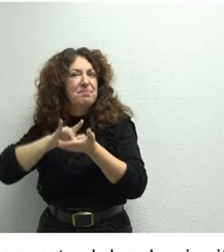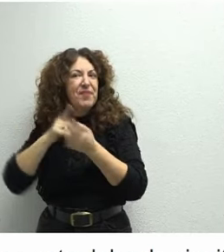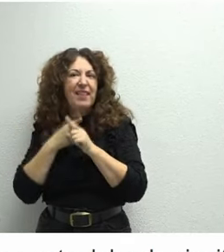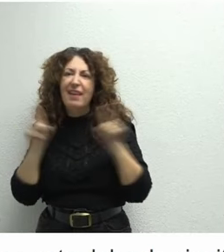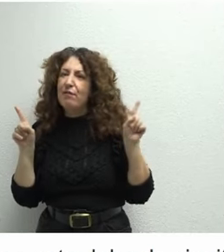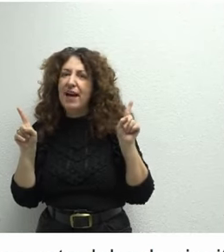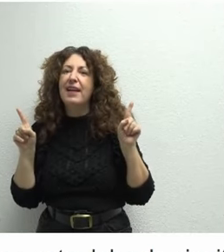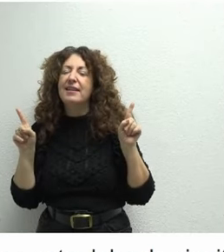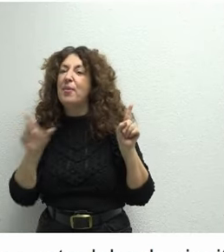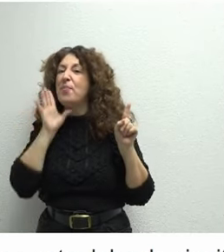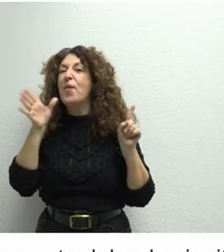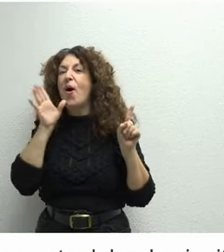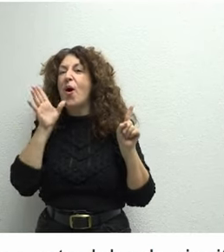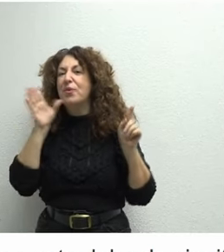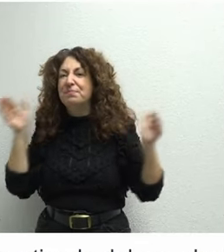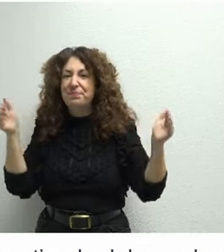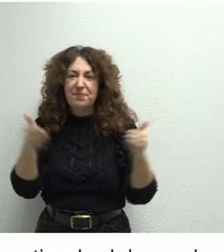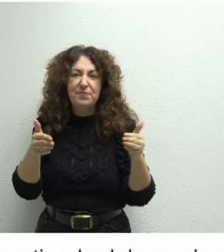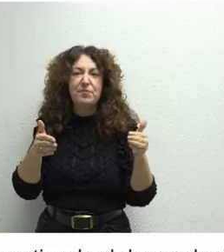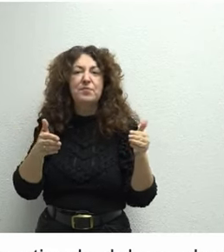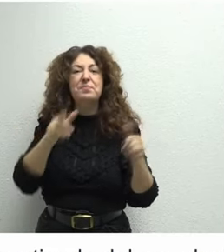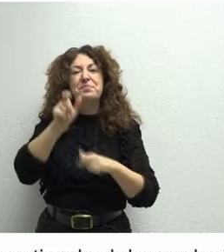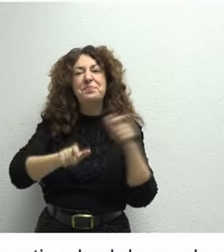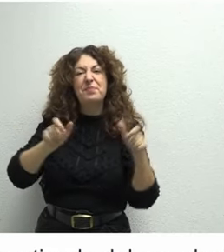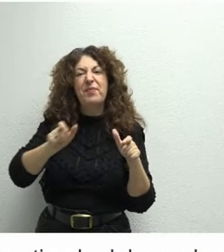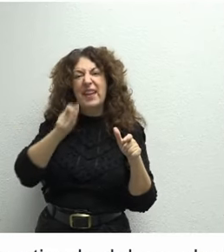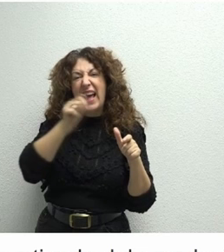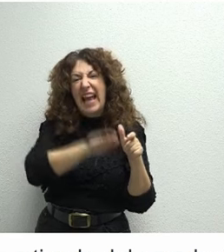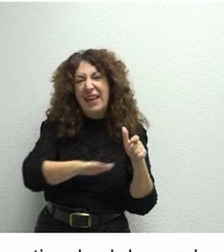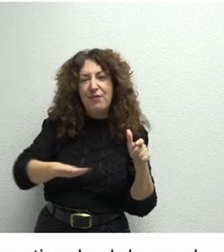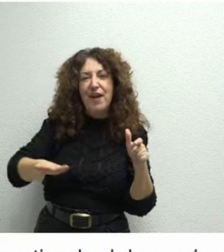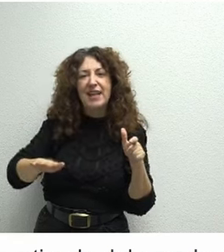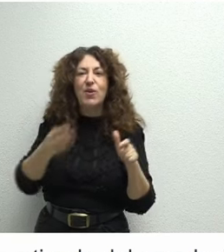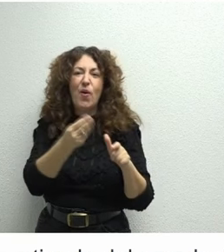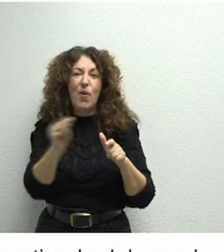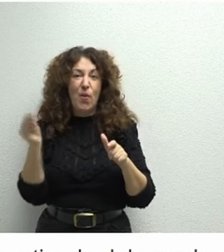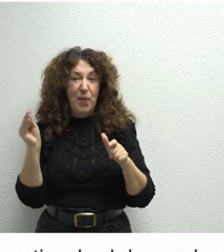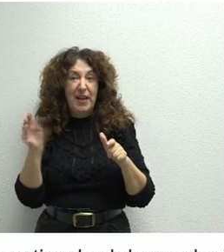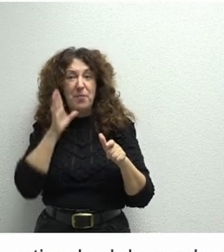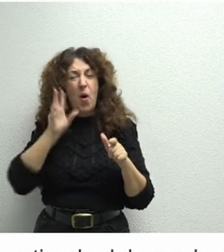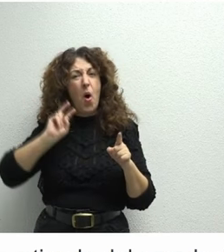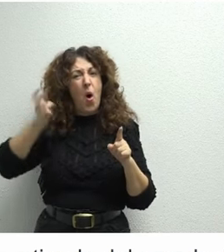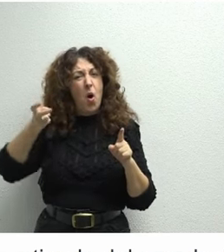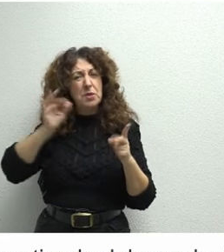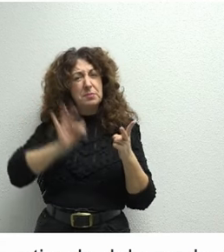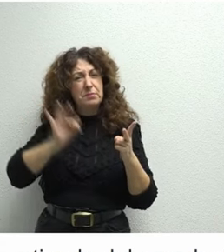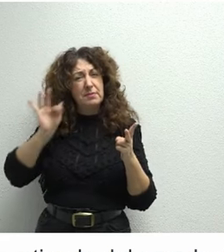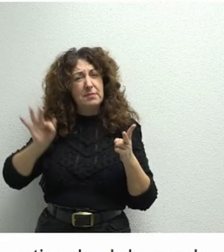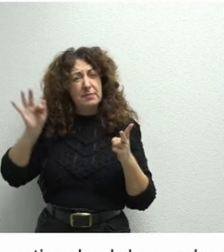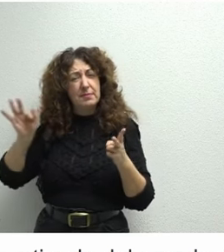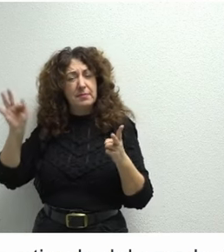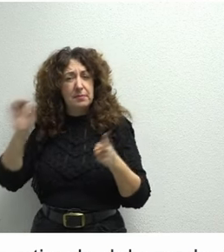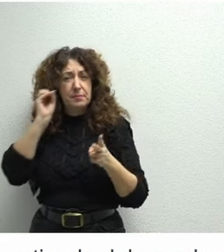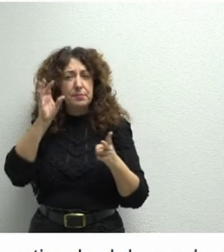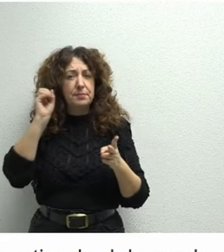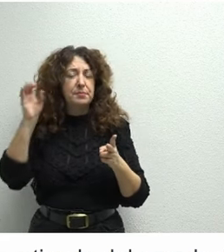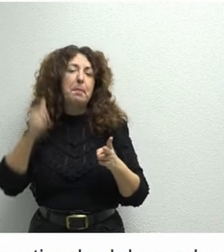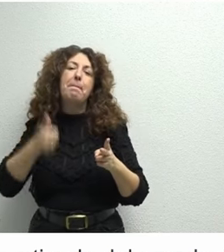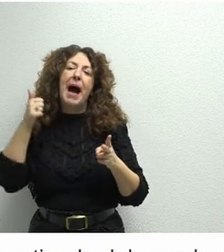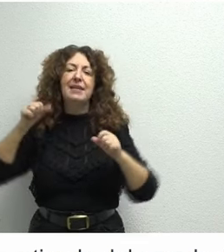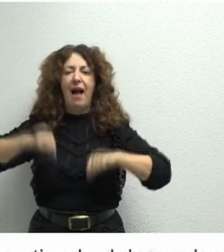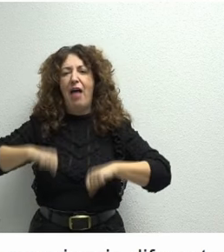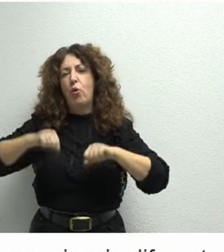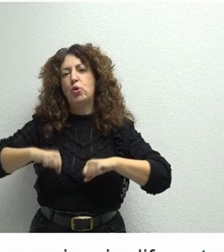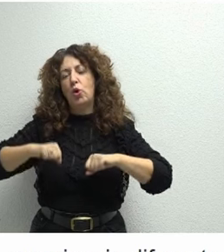orientado a población infanto juvenil que bueno en principio por lo que he oído en el resto fundamentalmente está orientado a la realidad de los